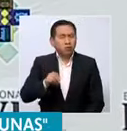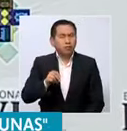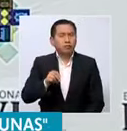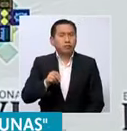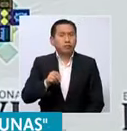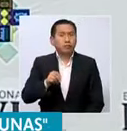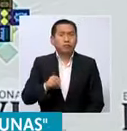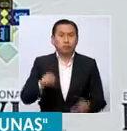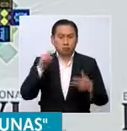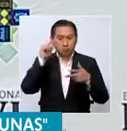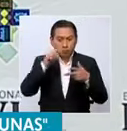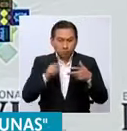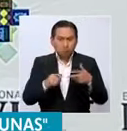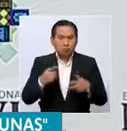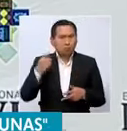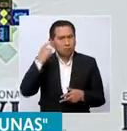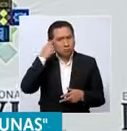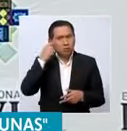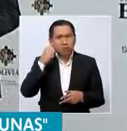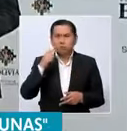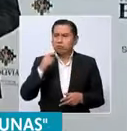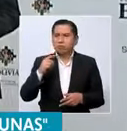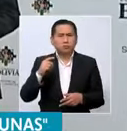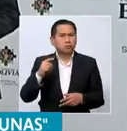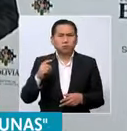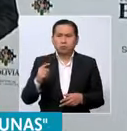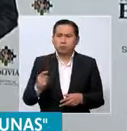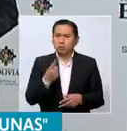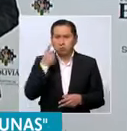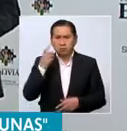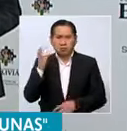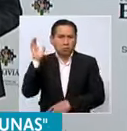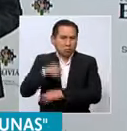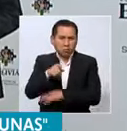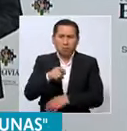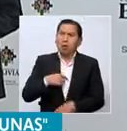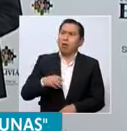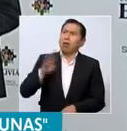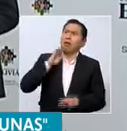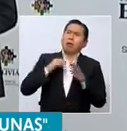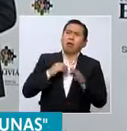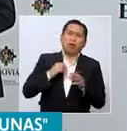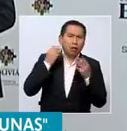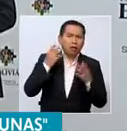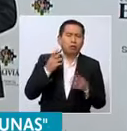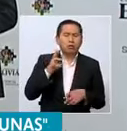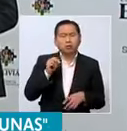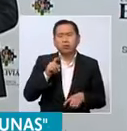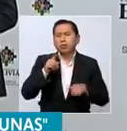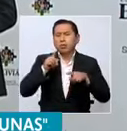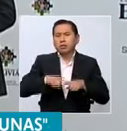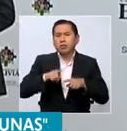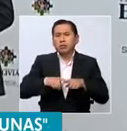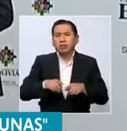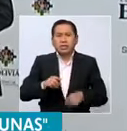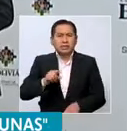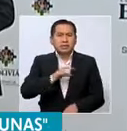elementos que se apliquen únicamente de manera coercitiva dependen mucho de la